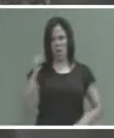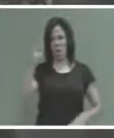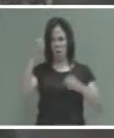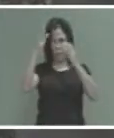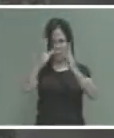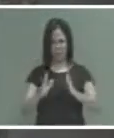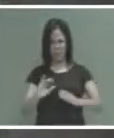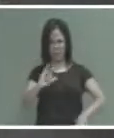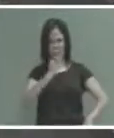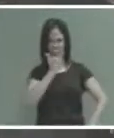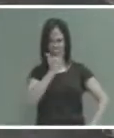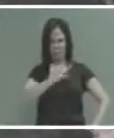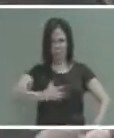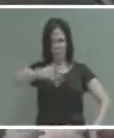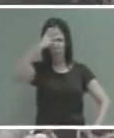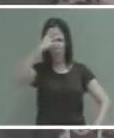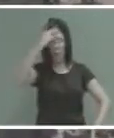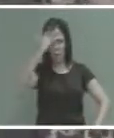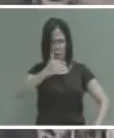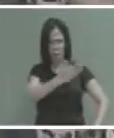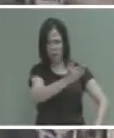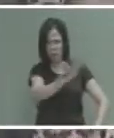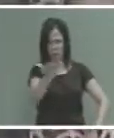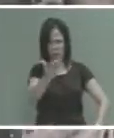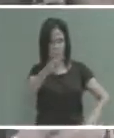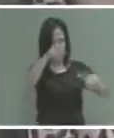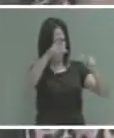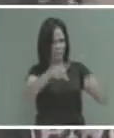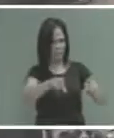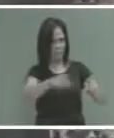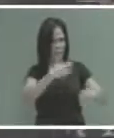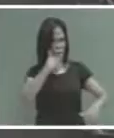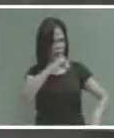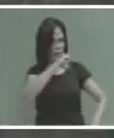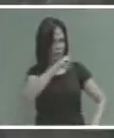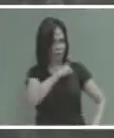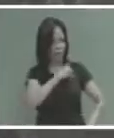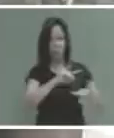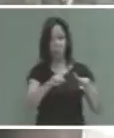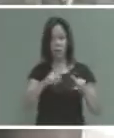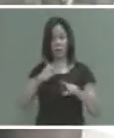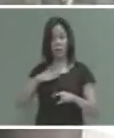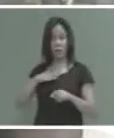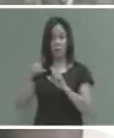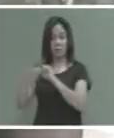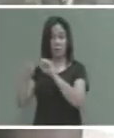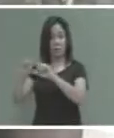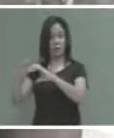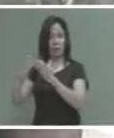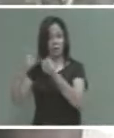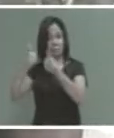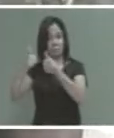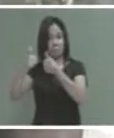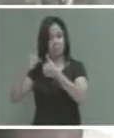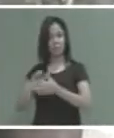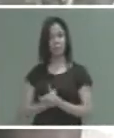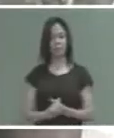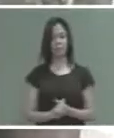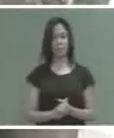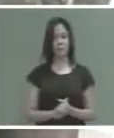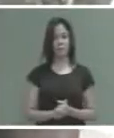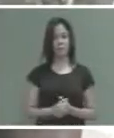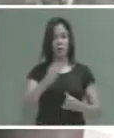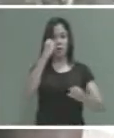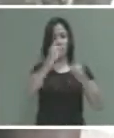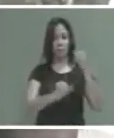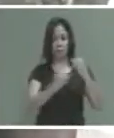puede ser? Digo, bueno, son los más creativos. Te pongo el ejemplo. Yo después de Gastón Prado me fui a Riverside Military